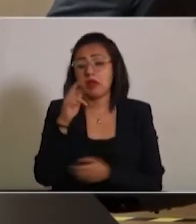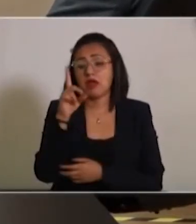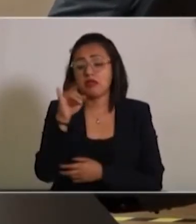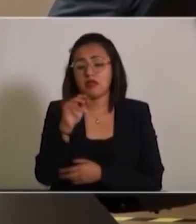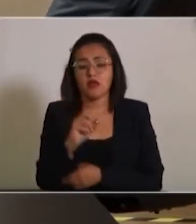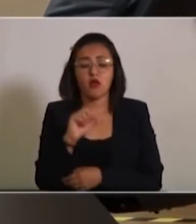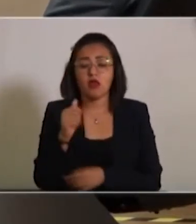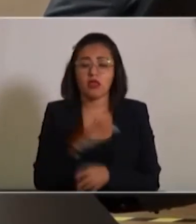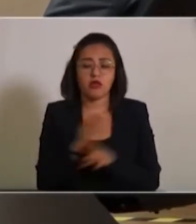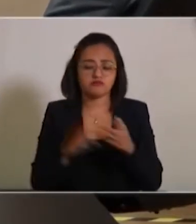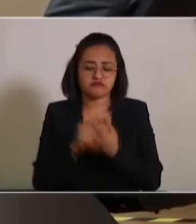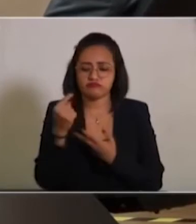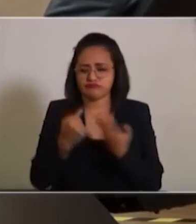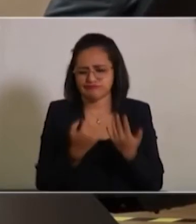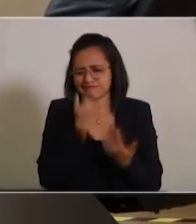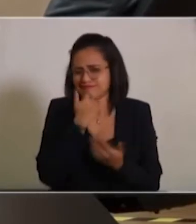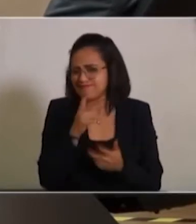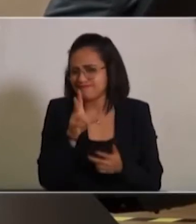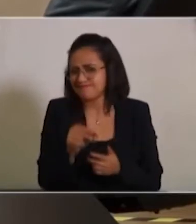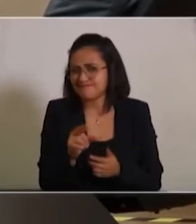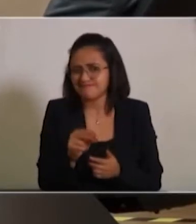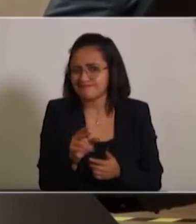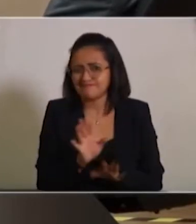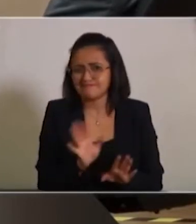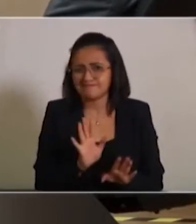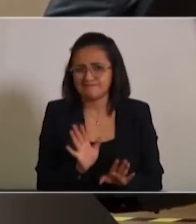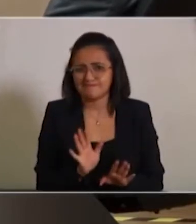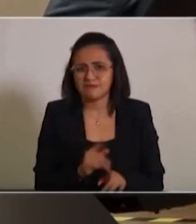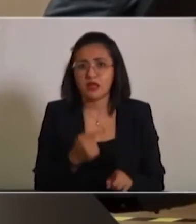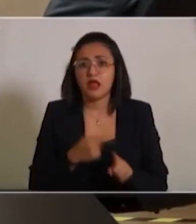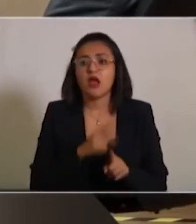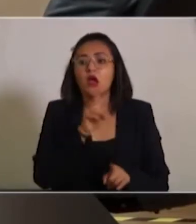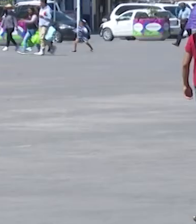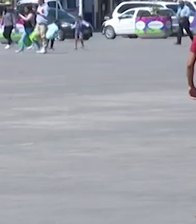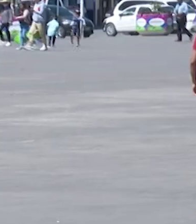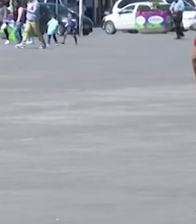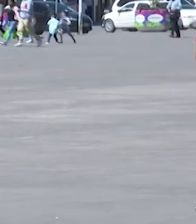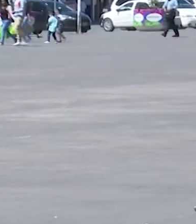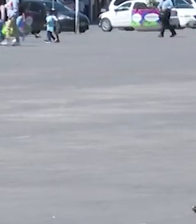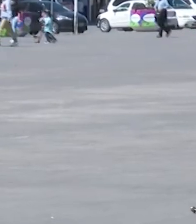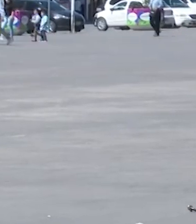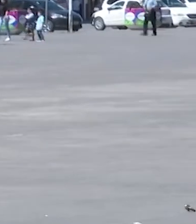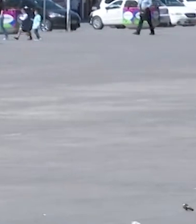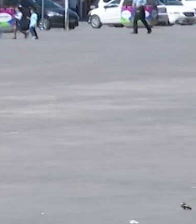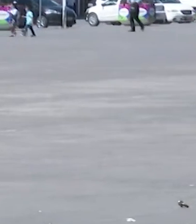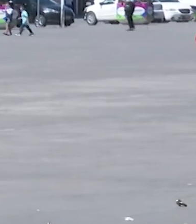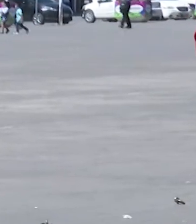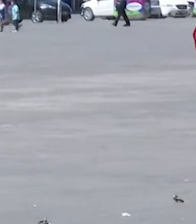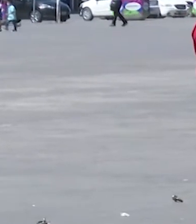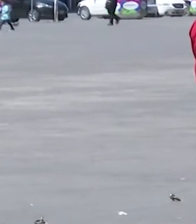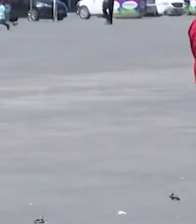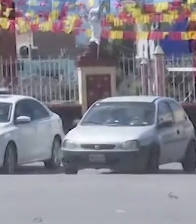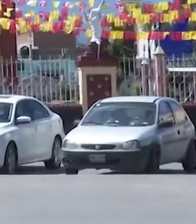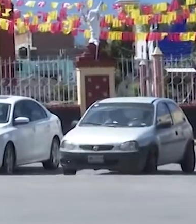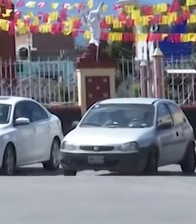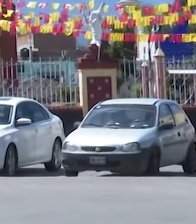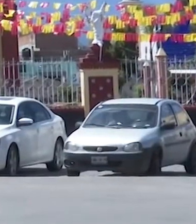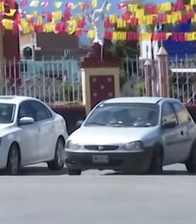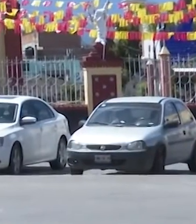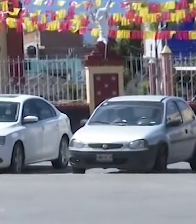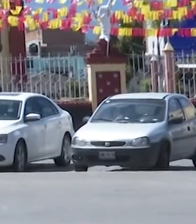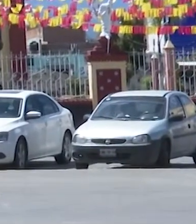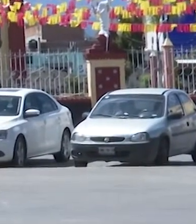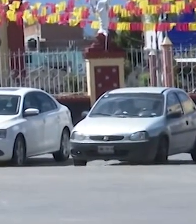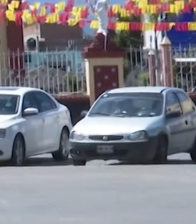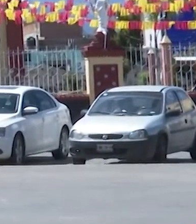muchas otras cosas, licencias de construcción, uso de suelo. El gobernador puntualizó que el programa de desarrollo